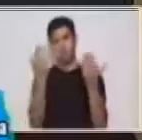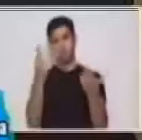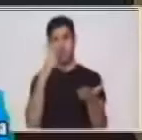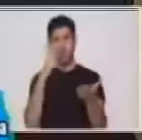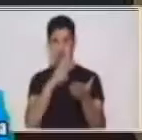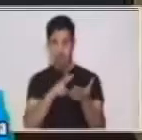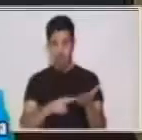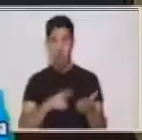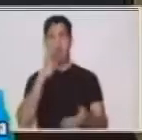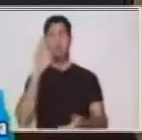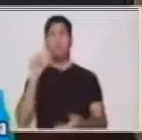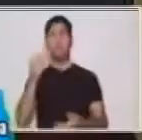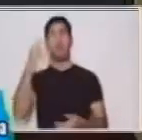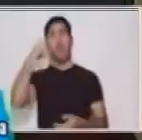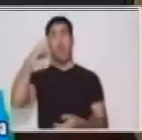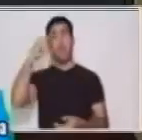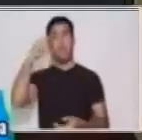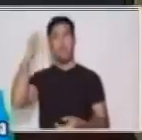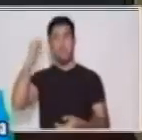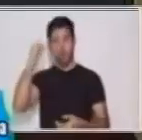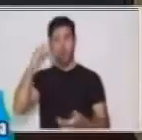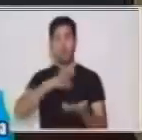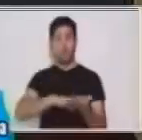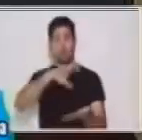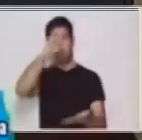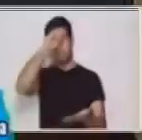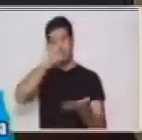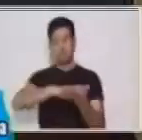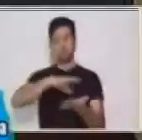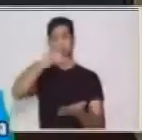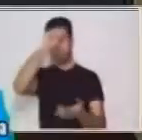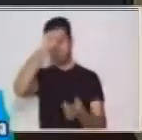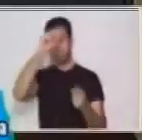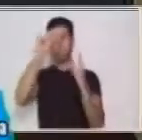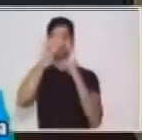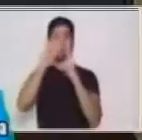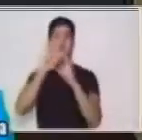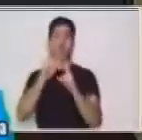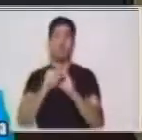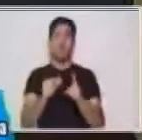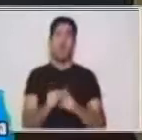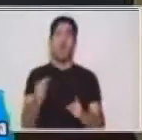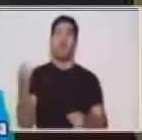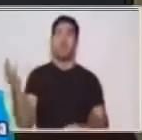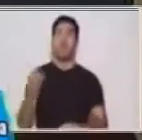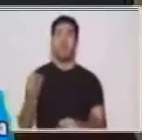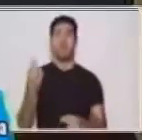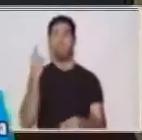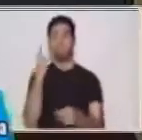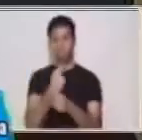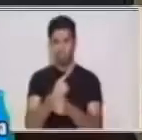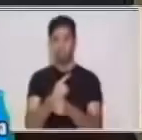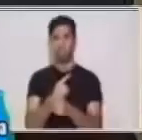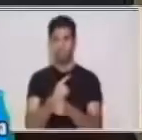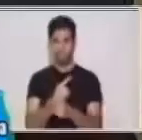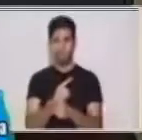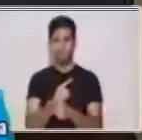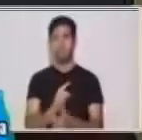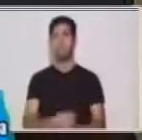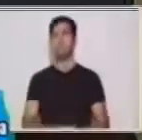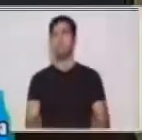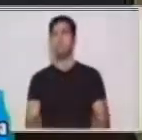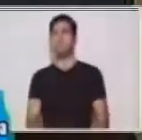memoria inconsciente ha ido almacenando las palabras exactas y ha deducido las